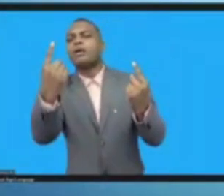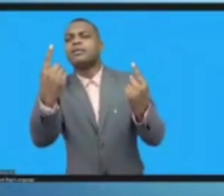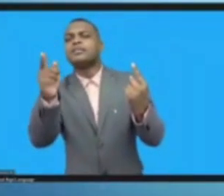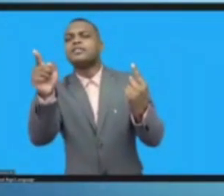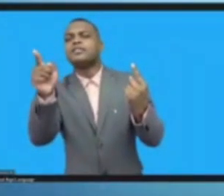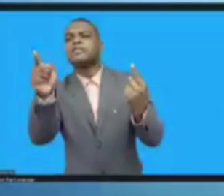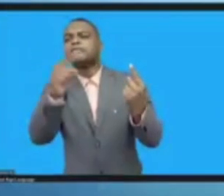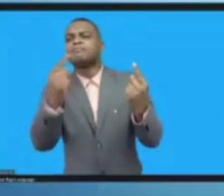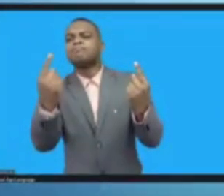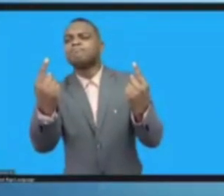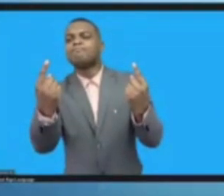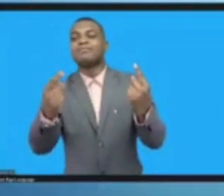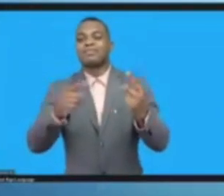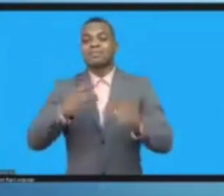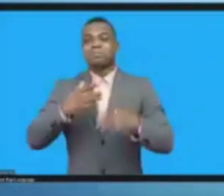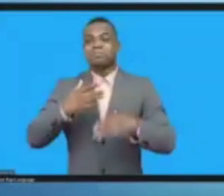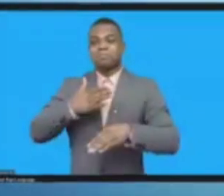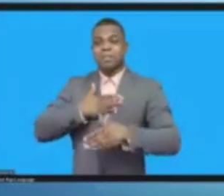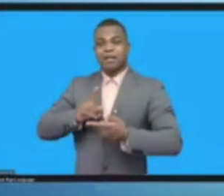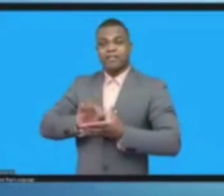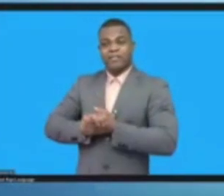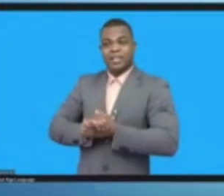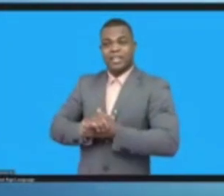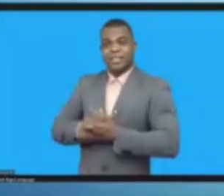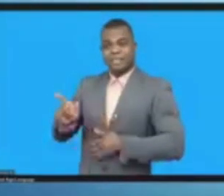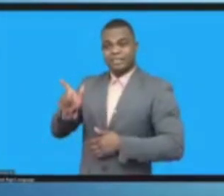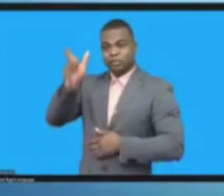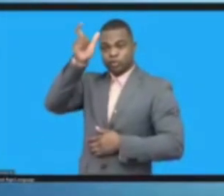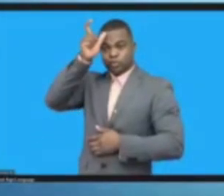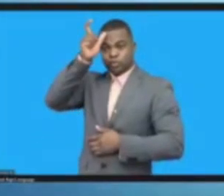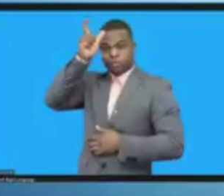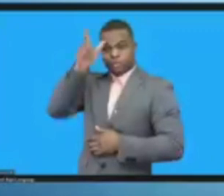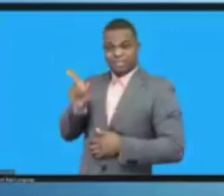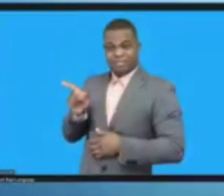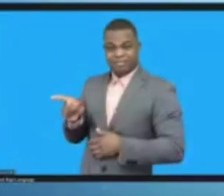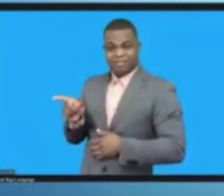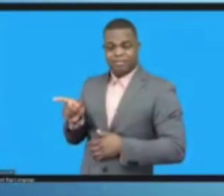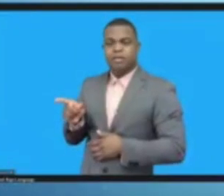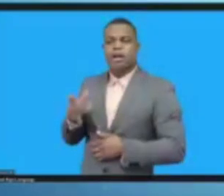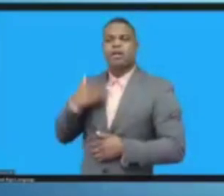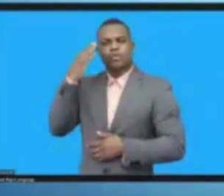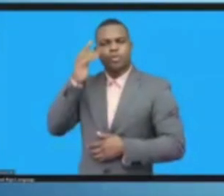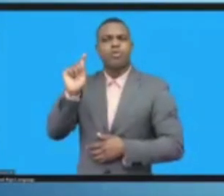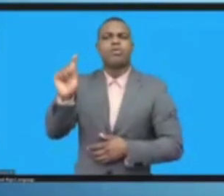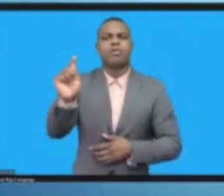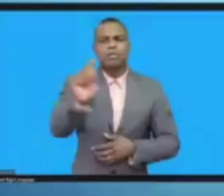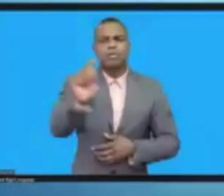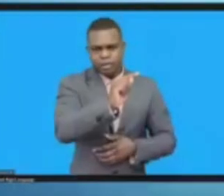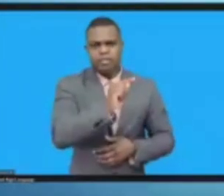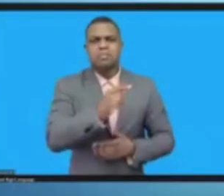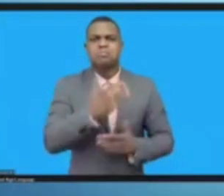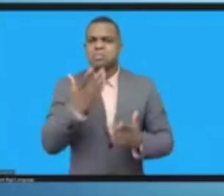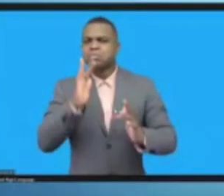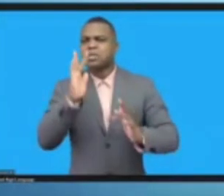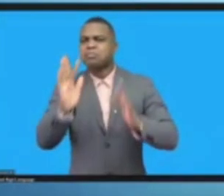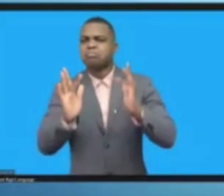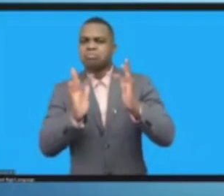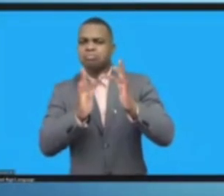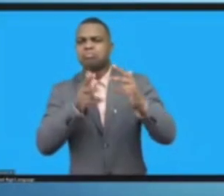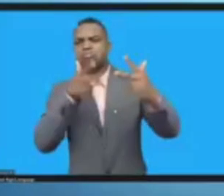nos siguen de manera remota que estuvieron presentes allí fue allí en donde al menos es lo que yo